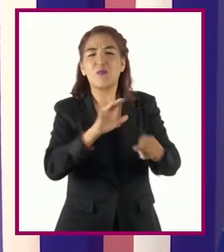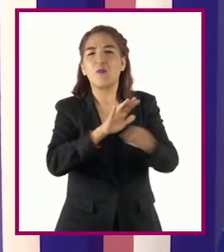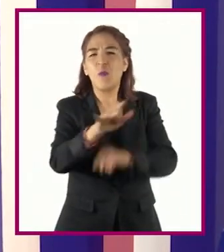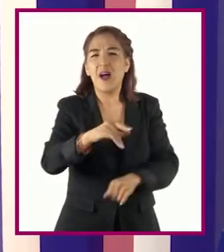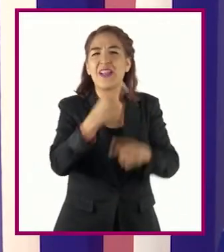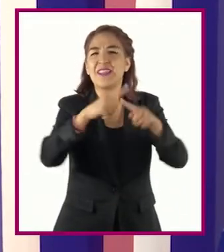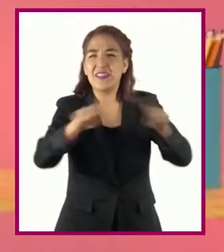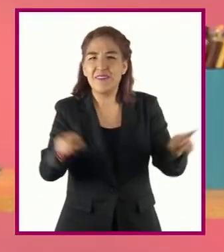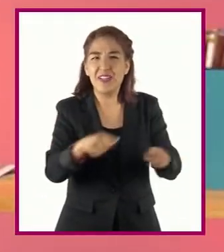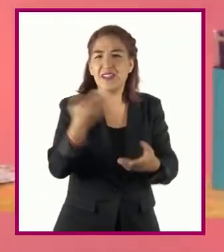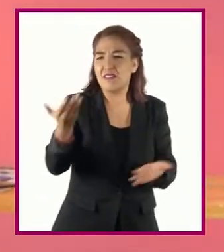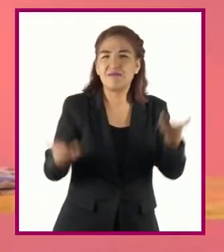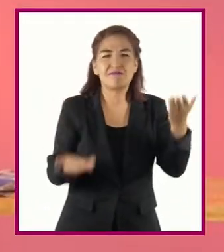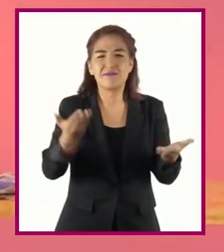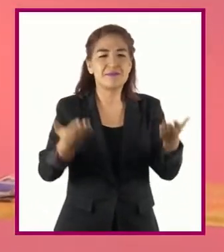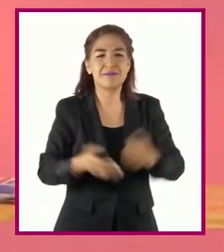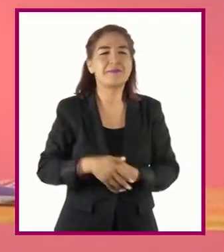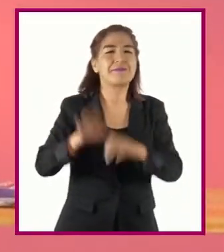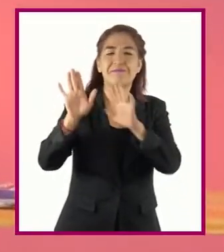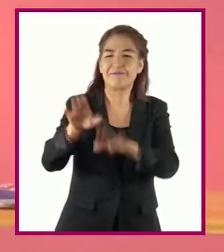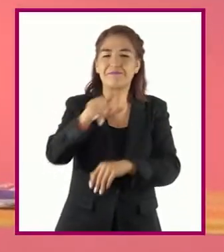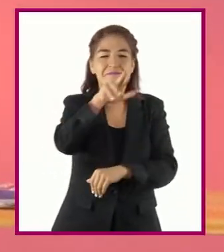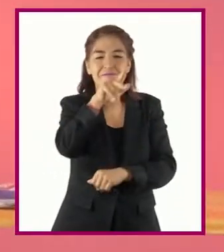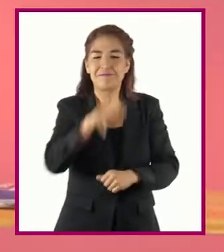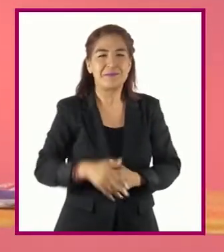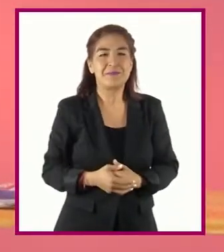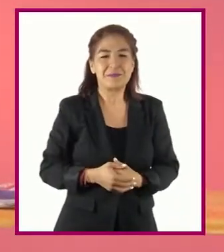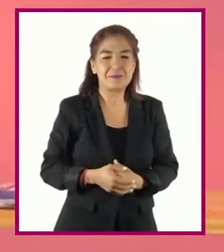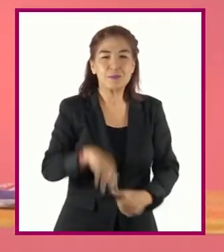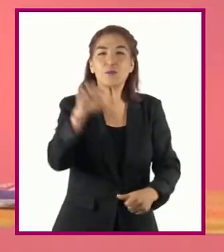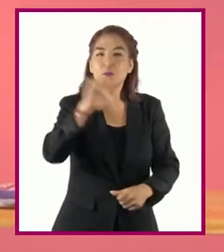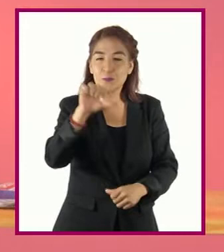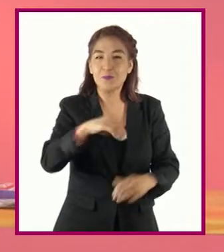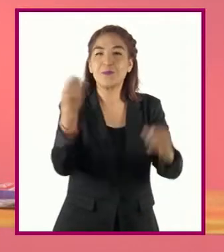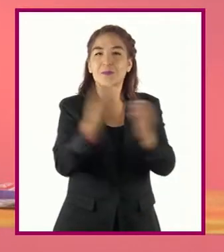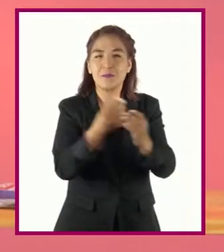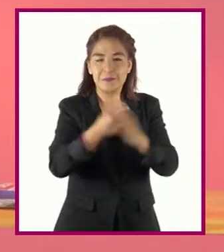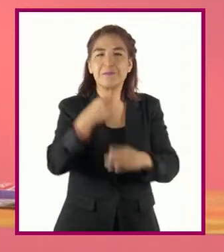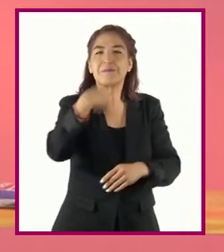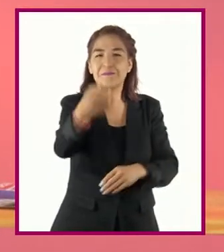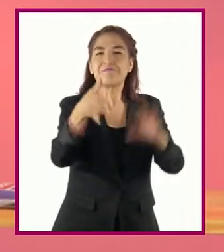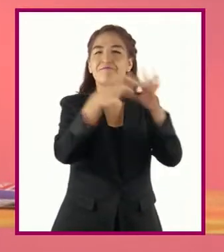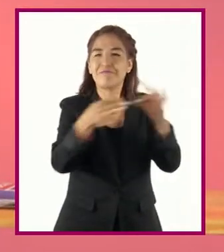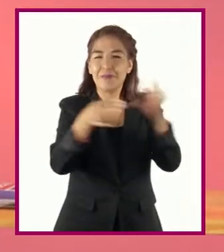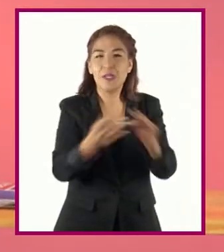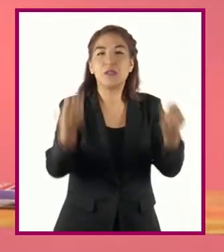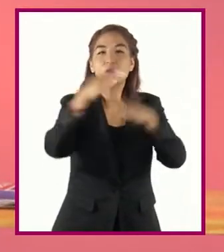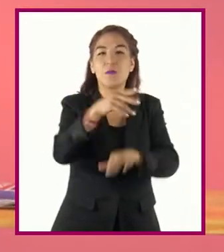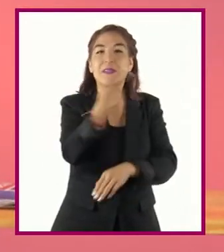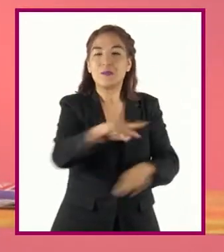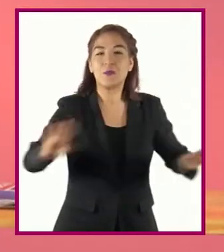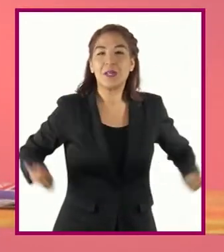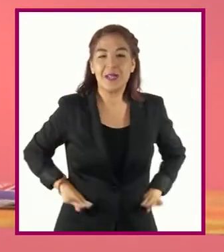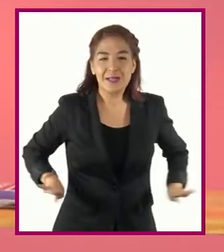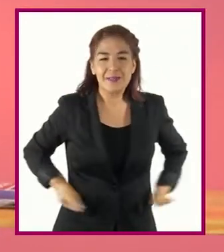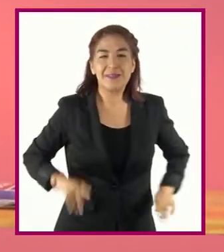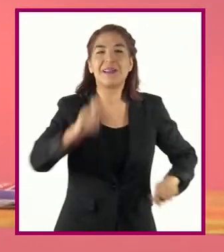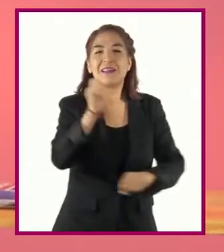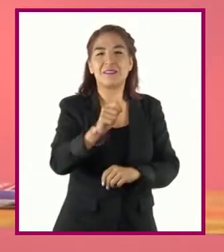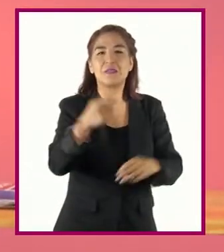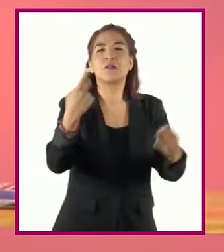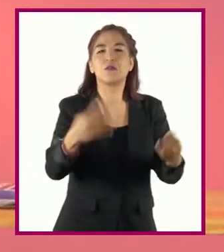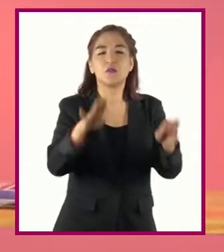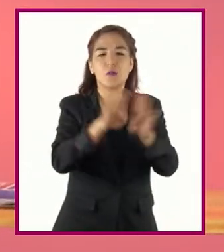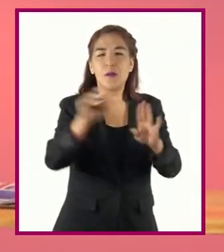y otros, profesora. No te preocupes por eso. En esta sesión platicaremos sobre las características de un artículo